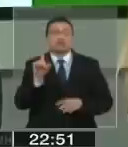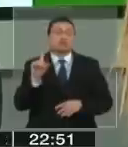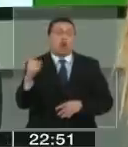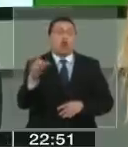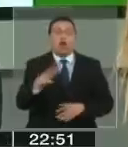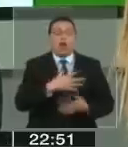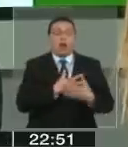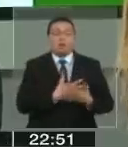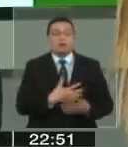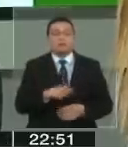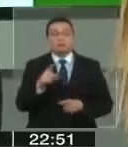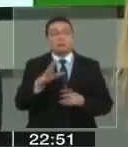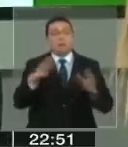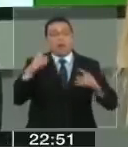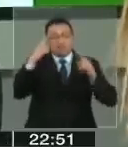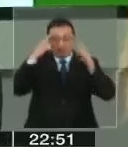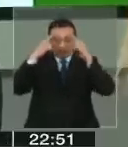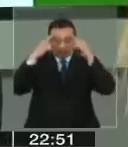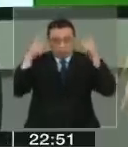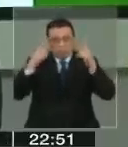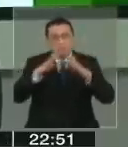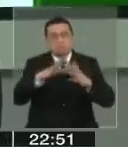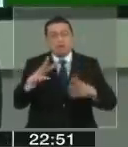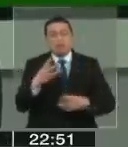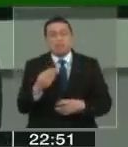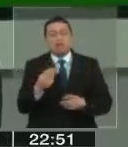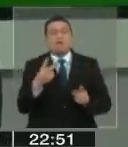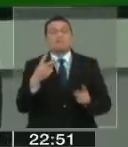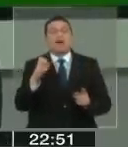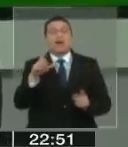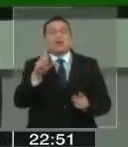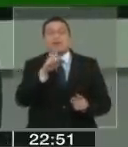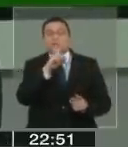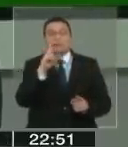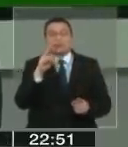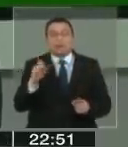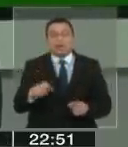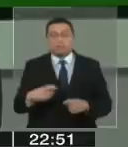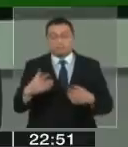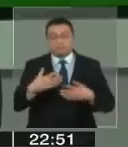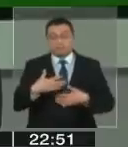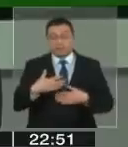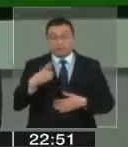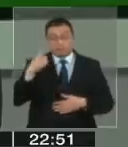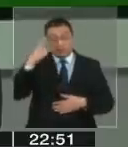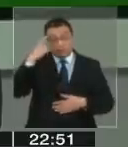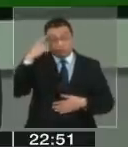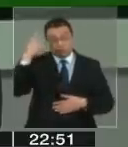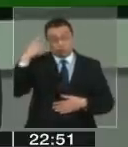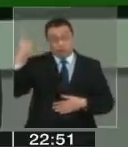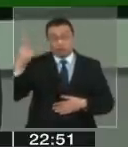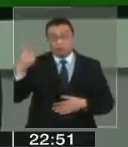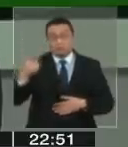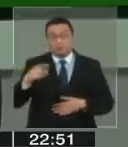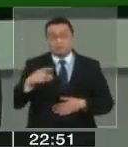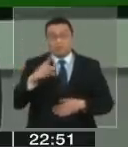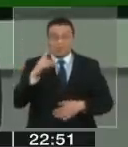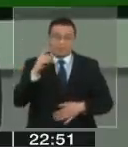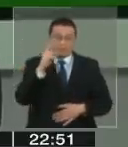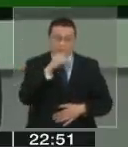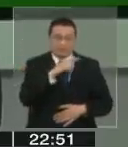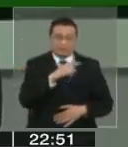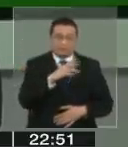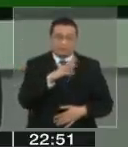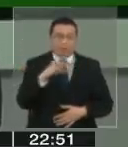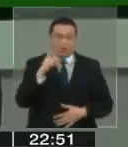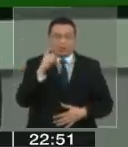¿Y cuál es tu principal sueño y tu principal miedo sobre Valentina? Mi sueño es difícil.